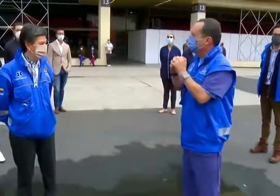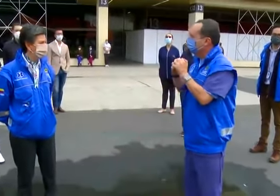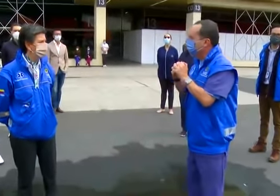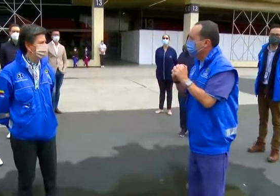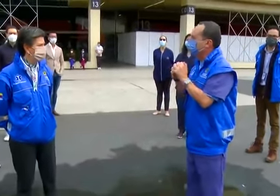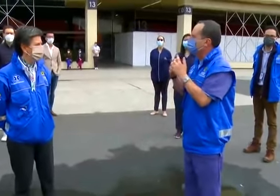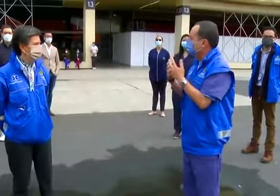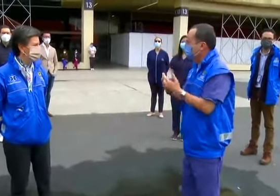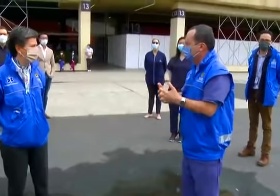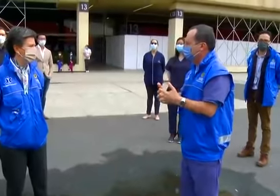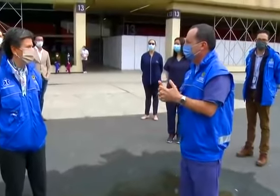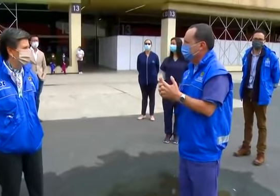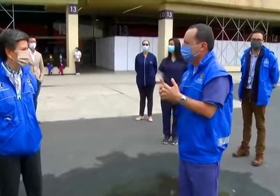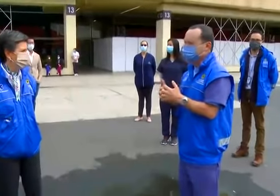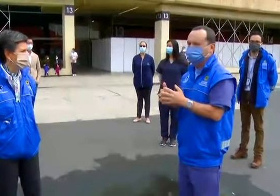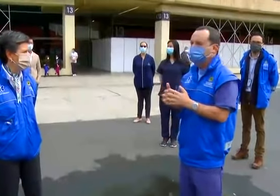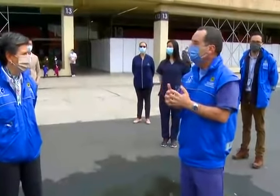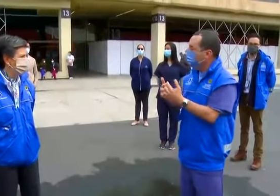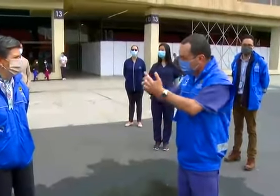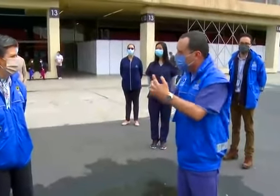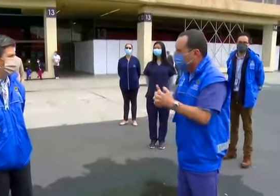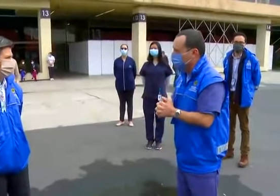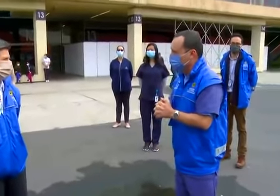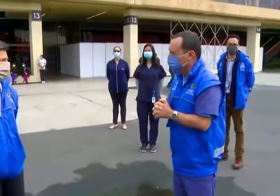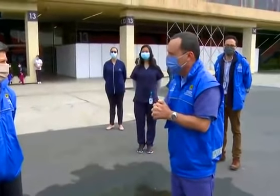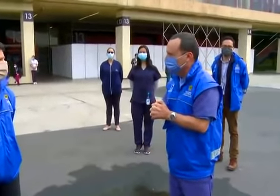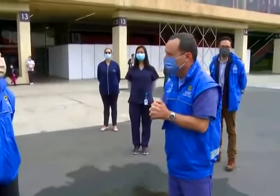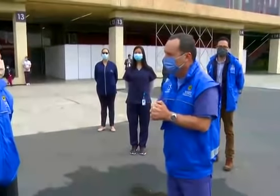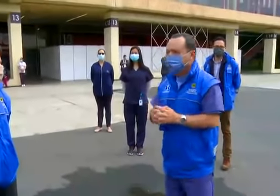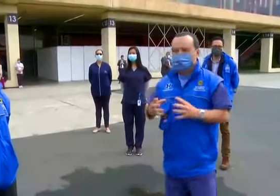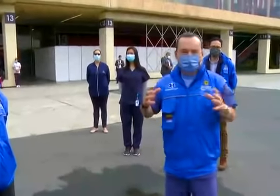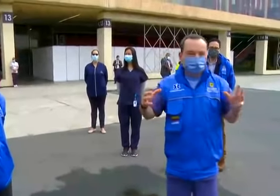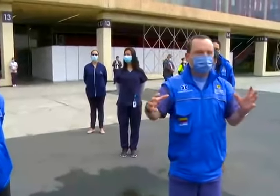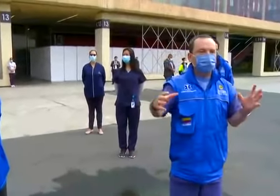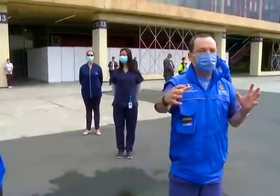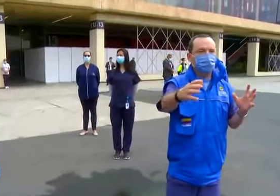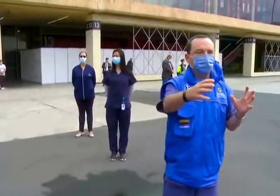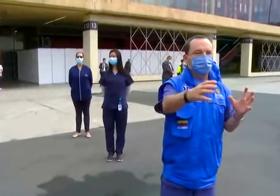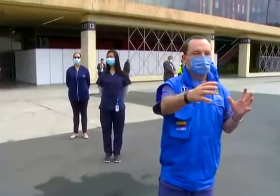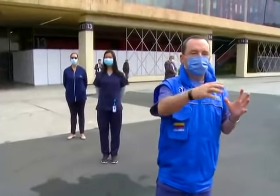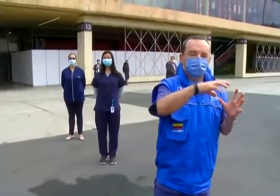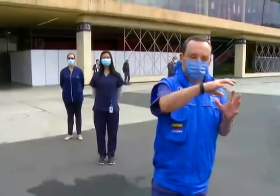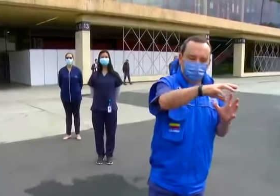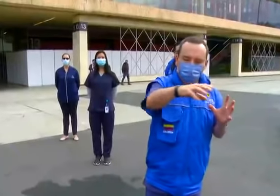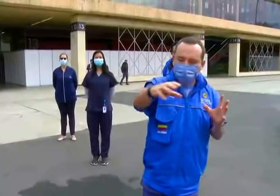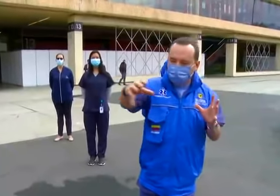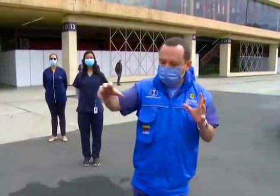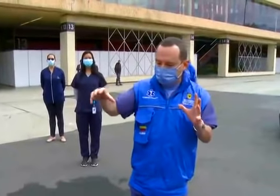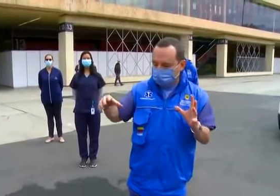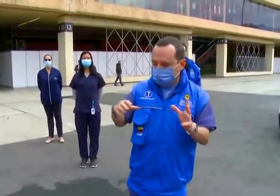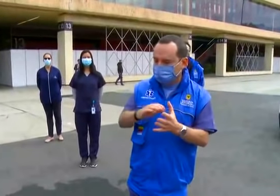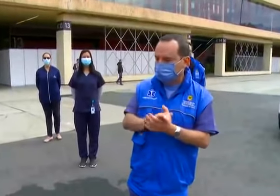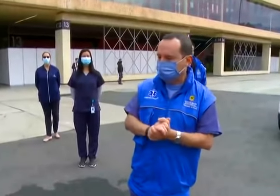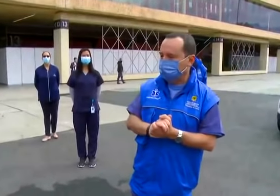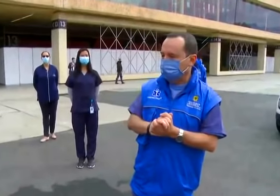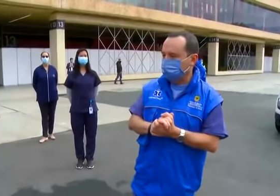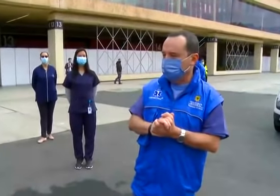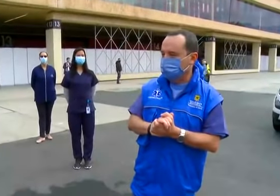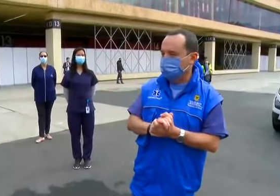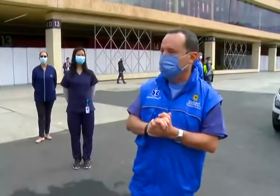población confinada, en cárceles, etcétera, incluso la fuerza pública. Esto nos va a permitir, tomando muestras de todas